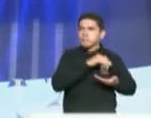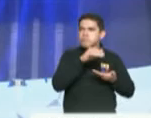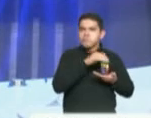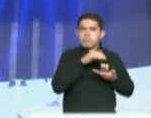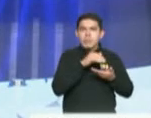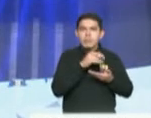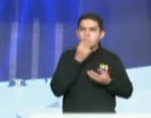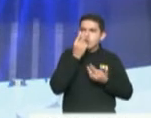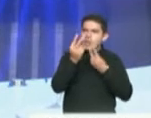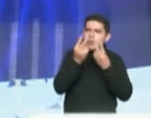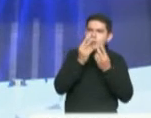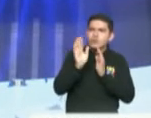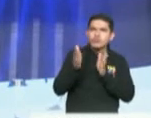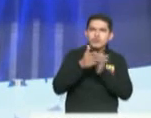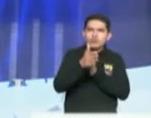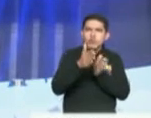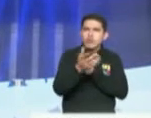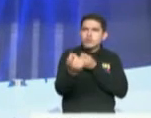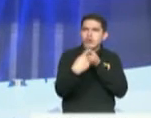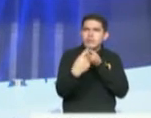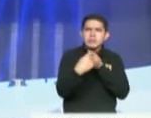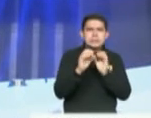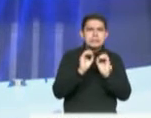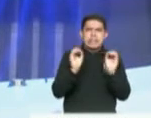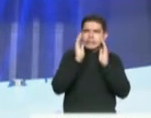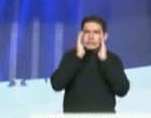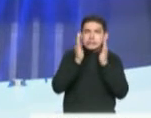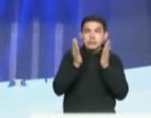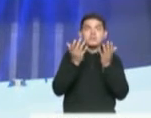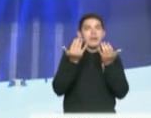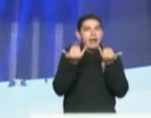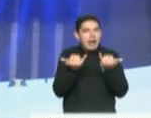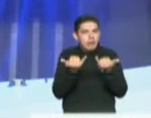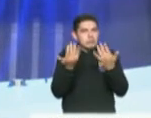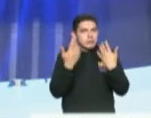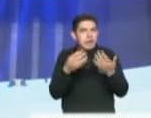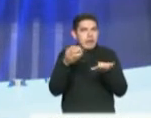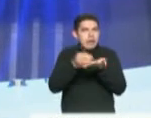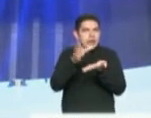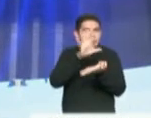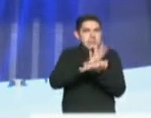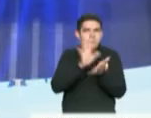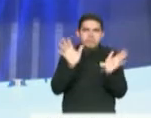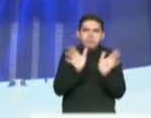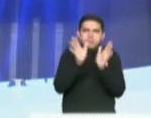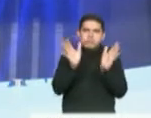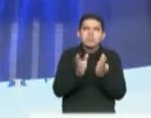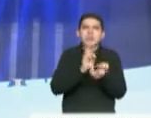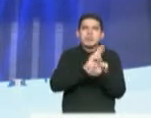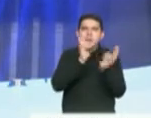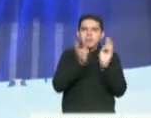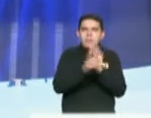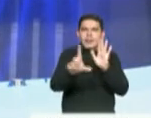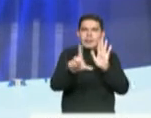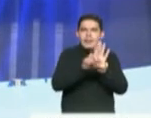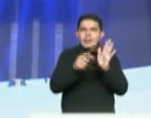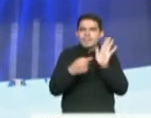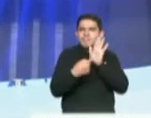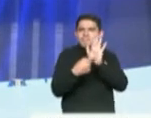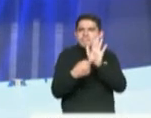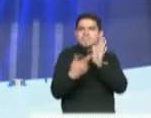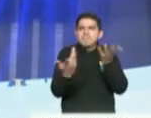las necesidades de sus afiliados es por ello que la asamblea nacional impulsa la ley de medicina prepagada que